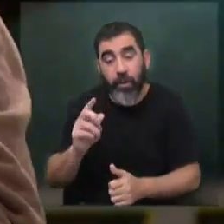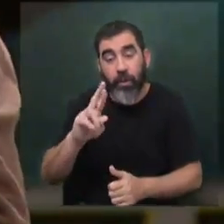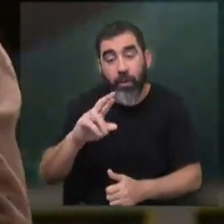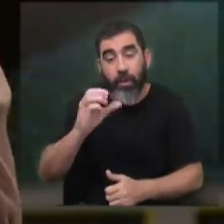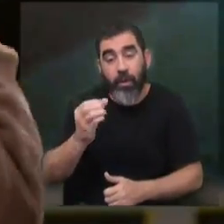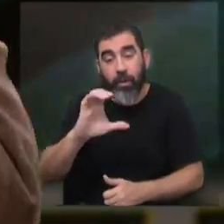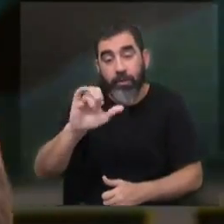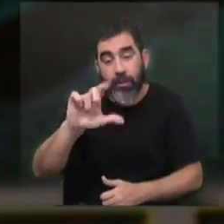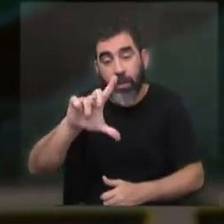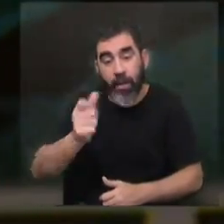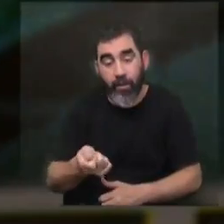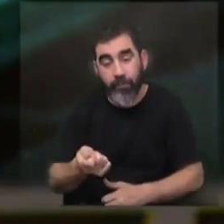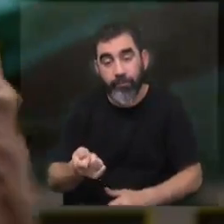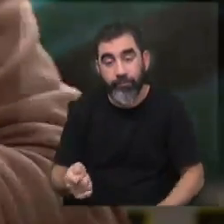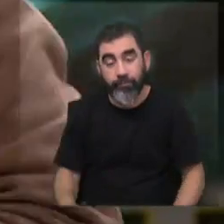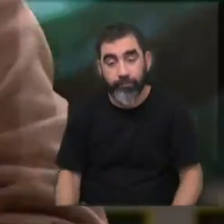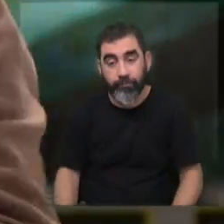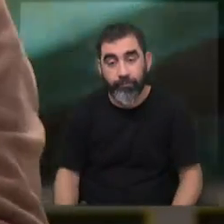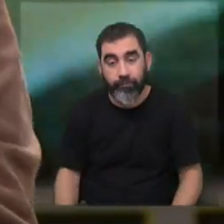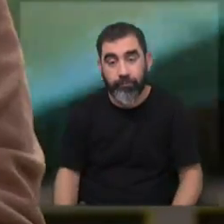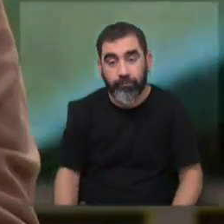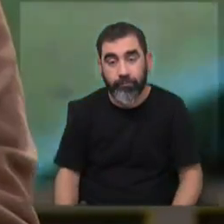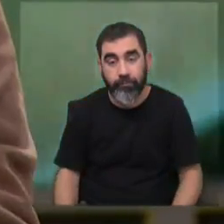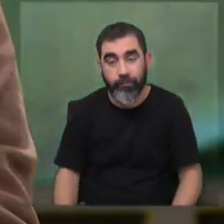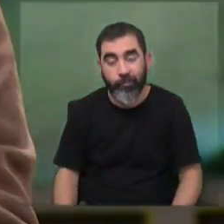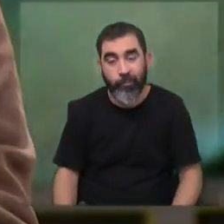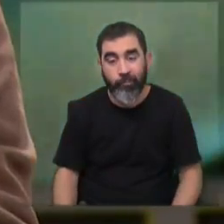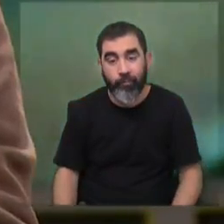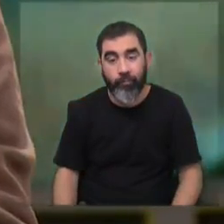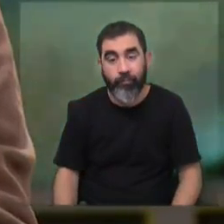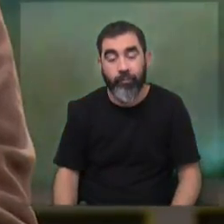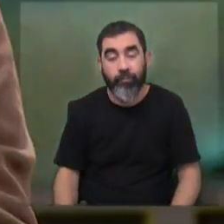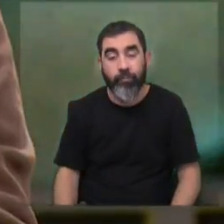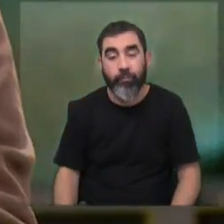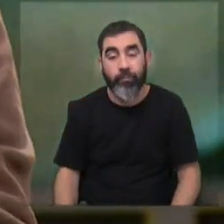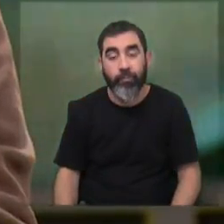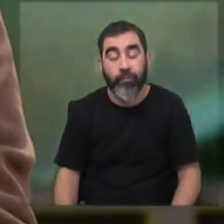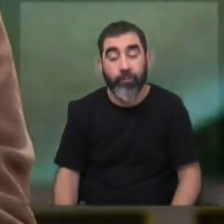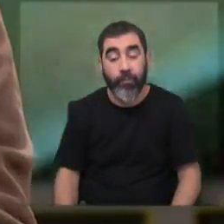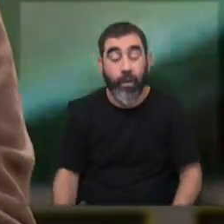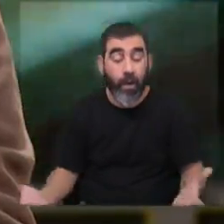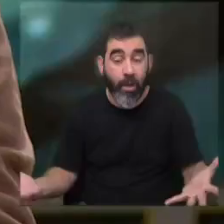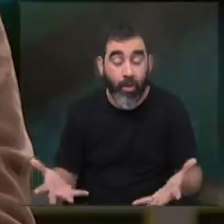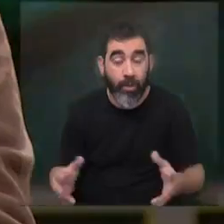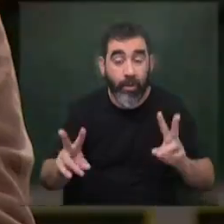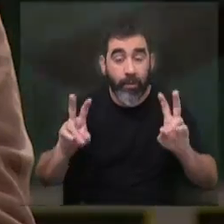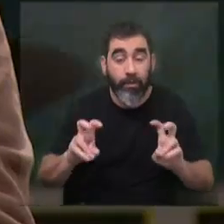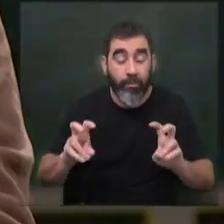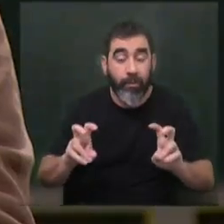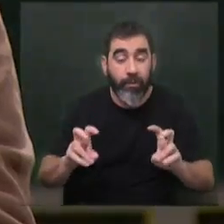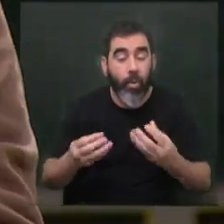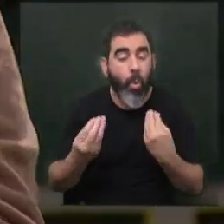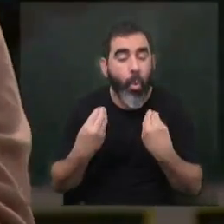en la zoología no se puede aislar uno de eso. Y en realidad estamos trabajando a nivel de biogeografía en